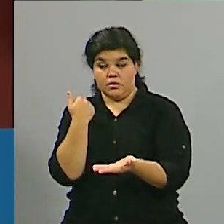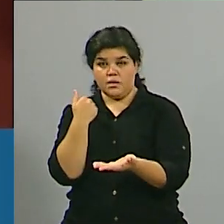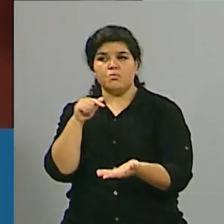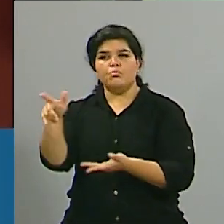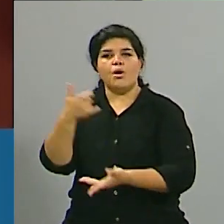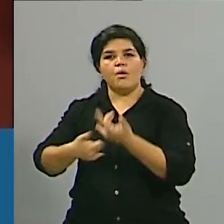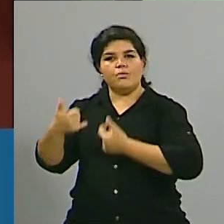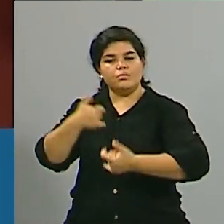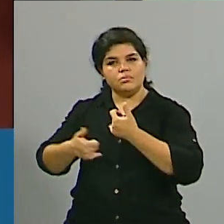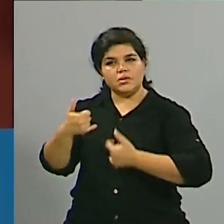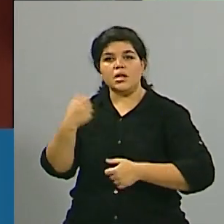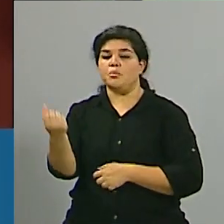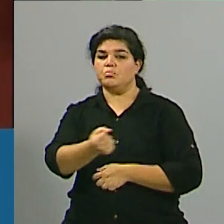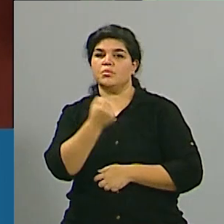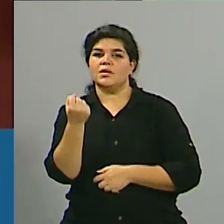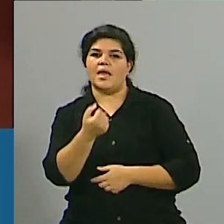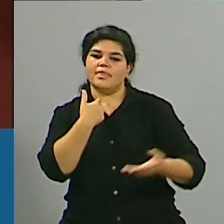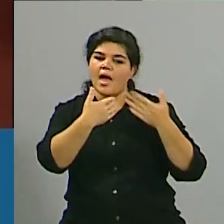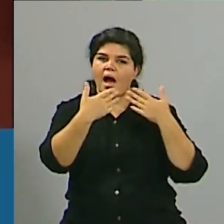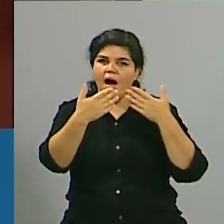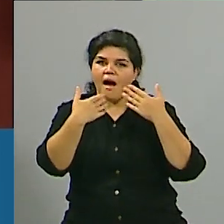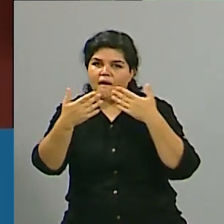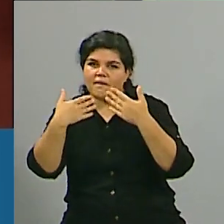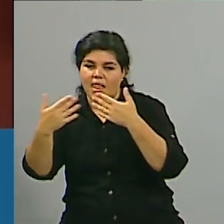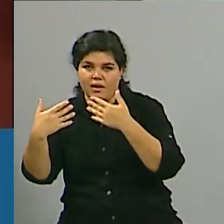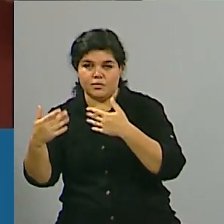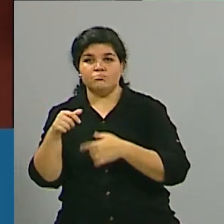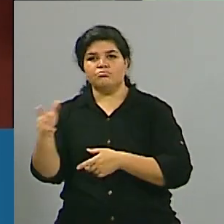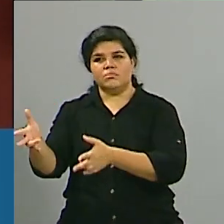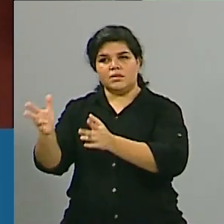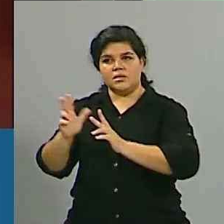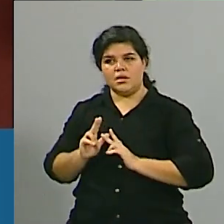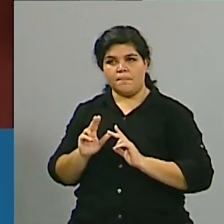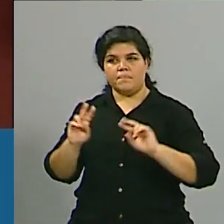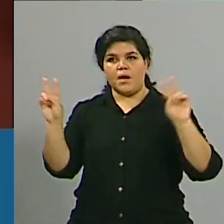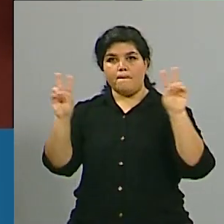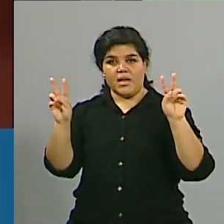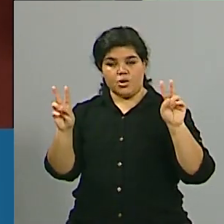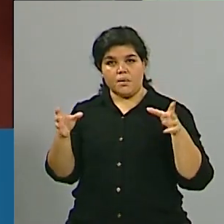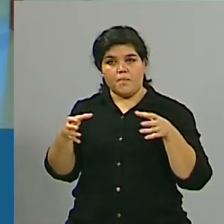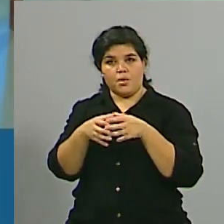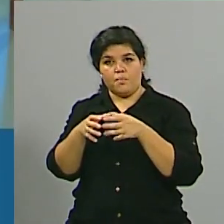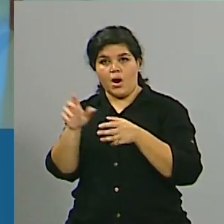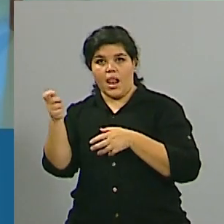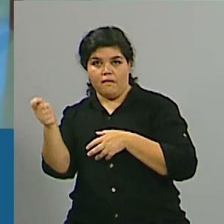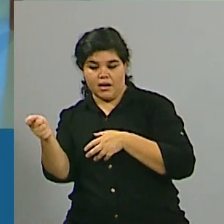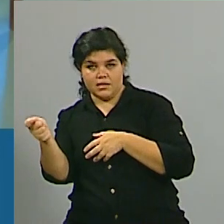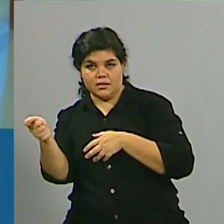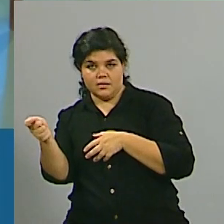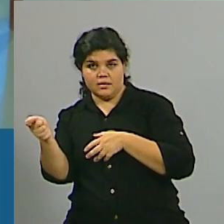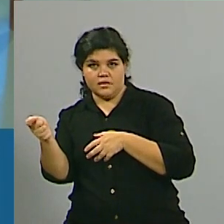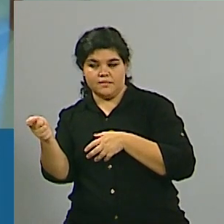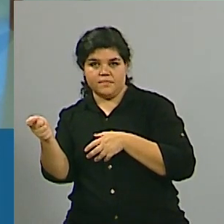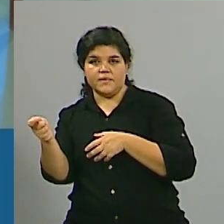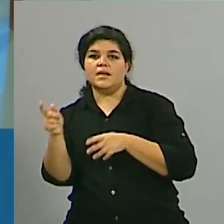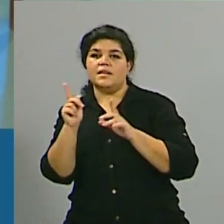en tu caso eras como el nexo entre la administración peronista de Lavalle y la administración de Cambia a